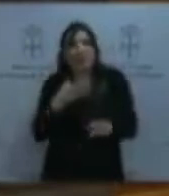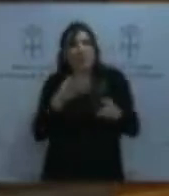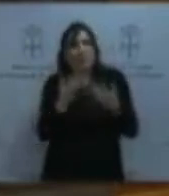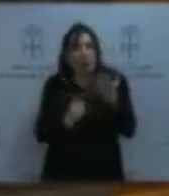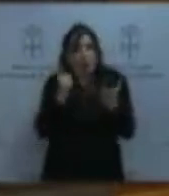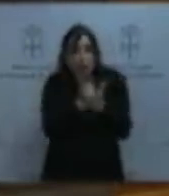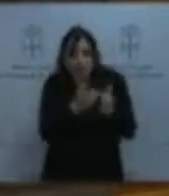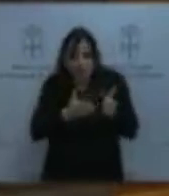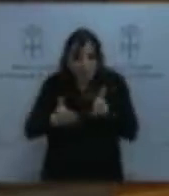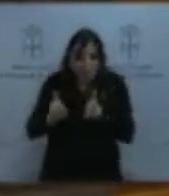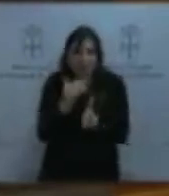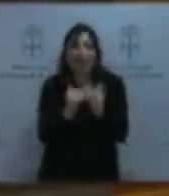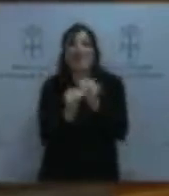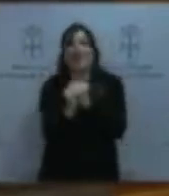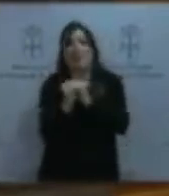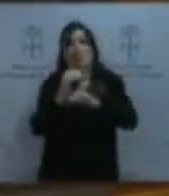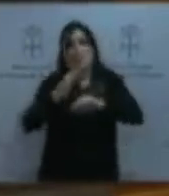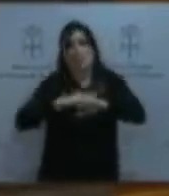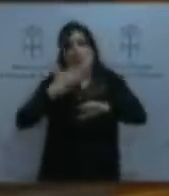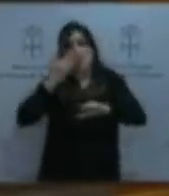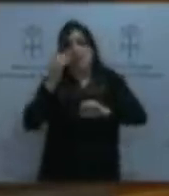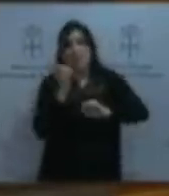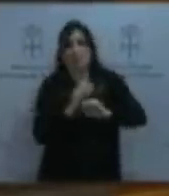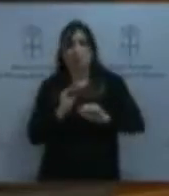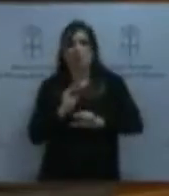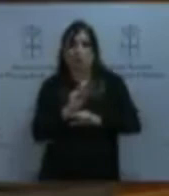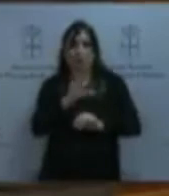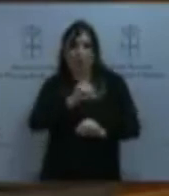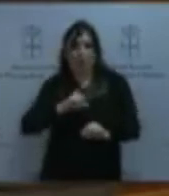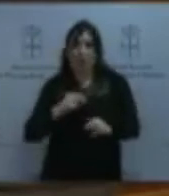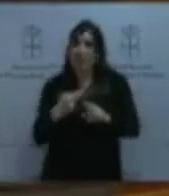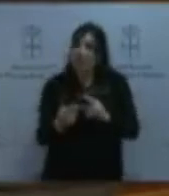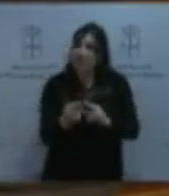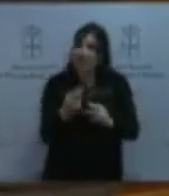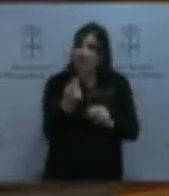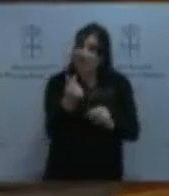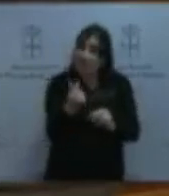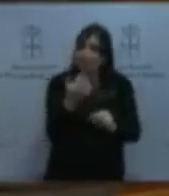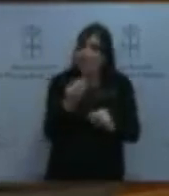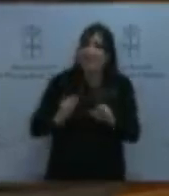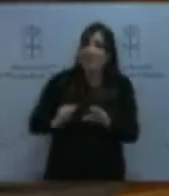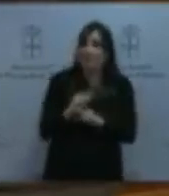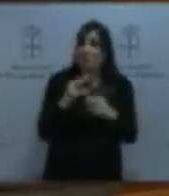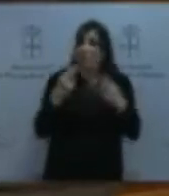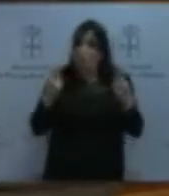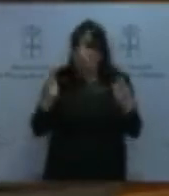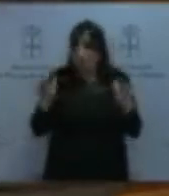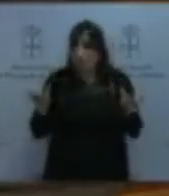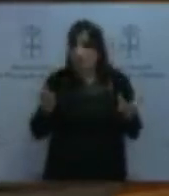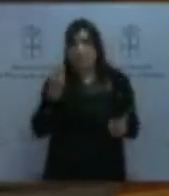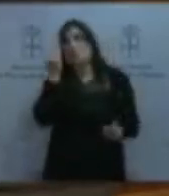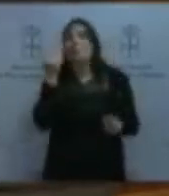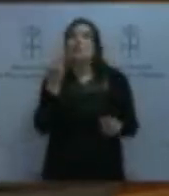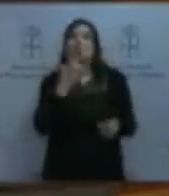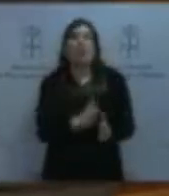autonómica. Una política de crédito y de inversión pública. Creo que seguir rezando para que, por ejemplo, en el